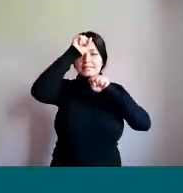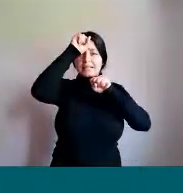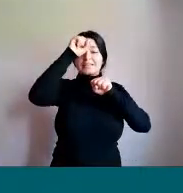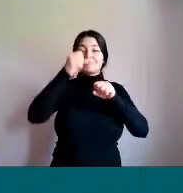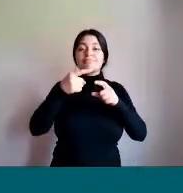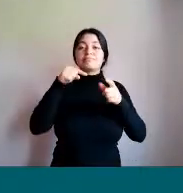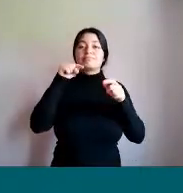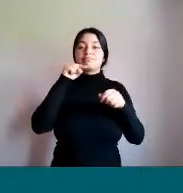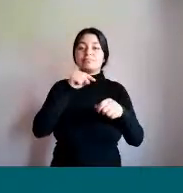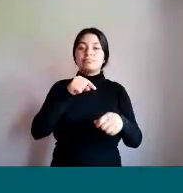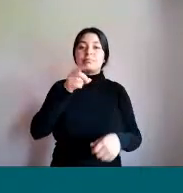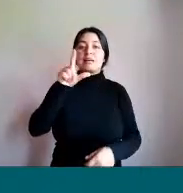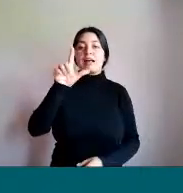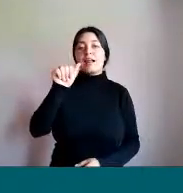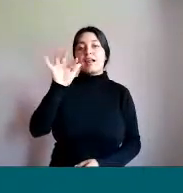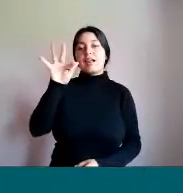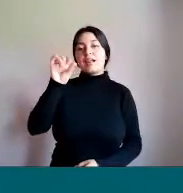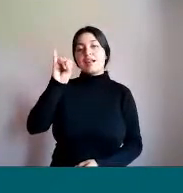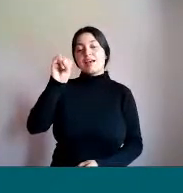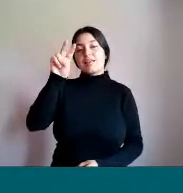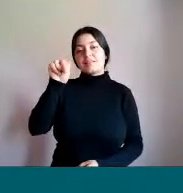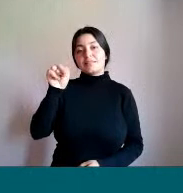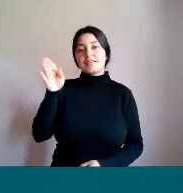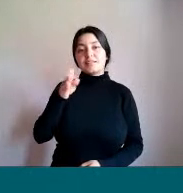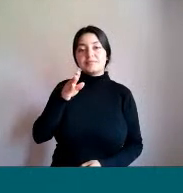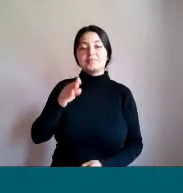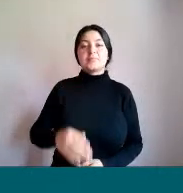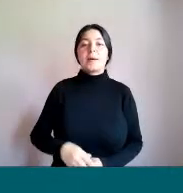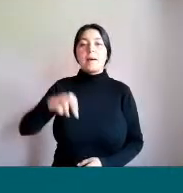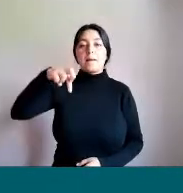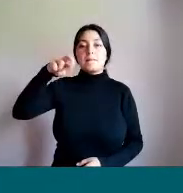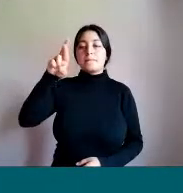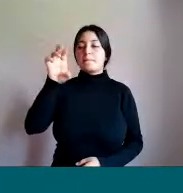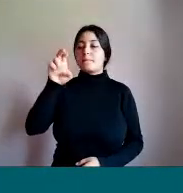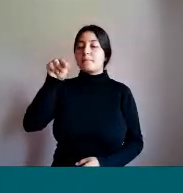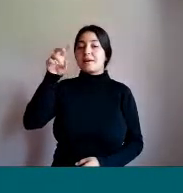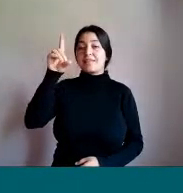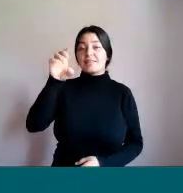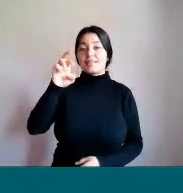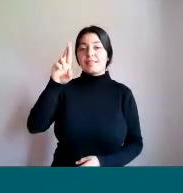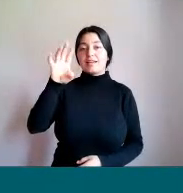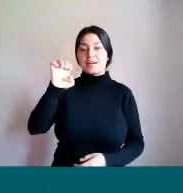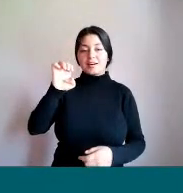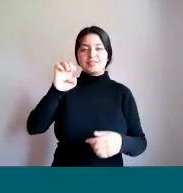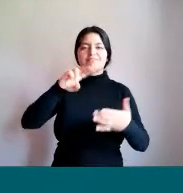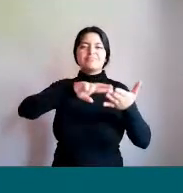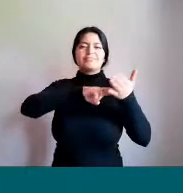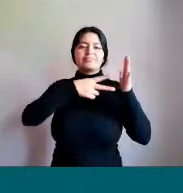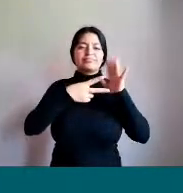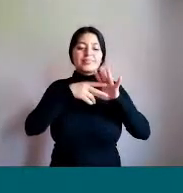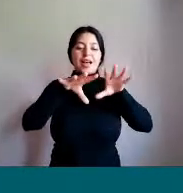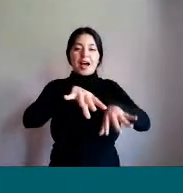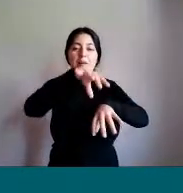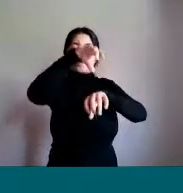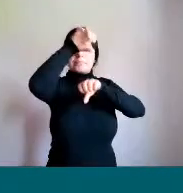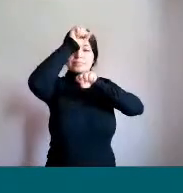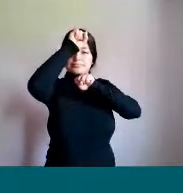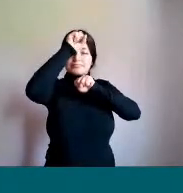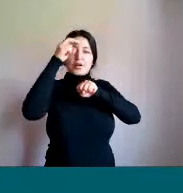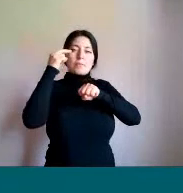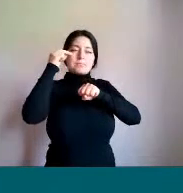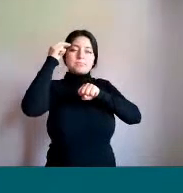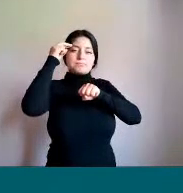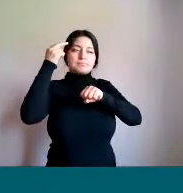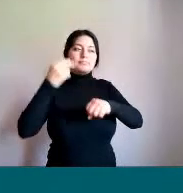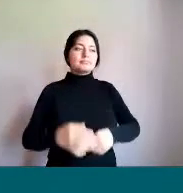ahí de este conjunto de redes sinápticas, nos habla que es obtener conocimiento de algo a través de la experiencia. Fijaros qué término aparece